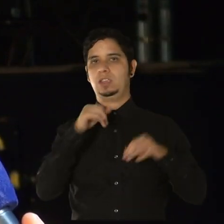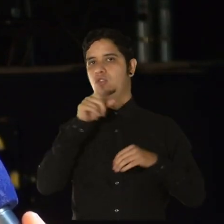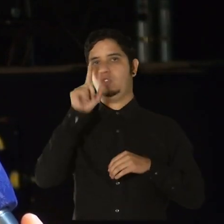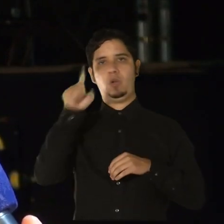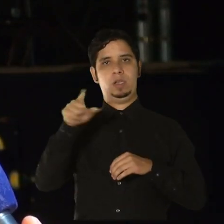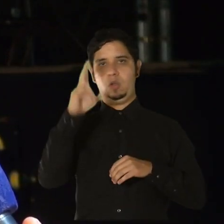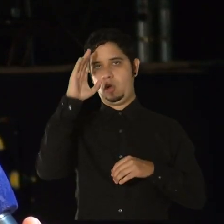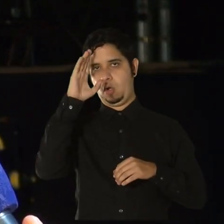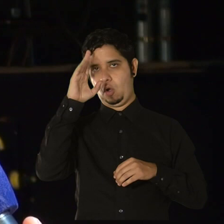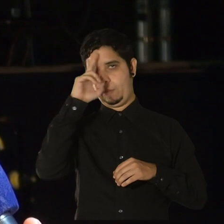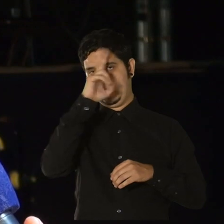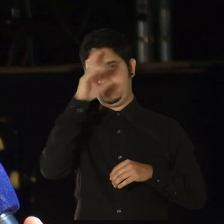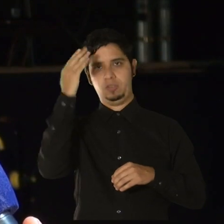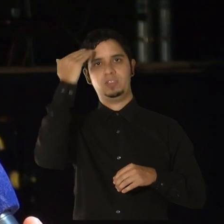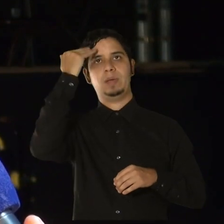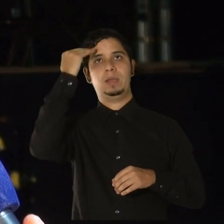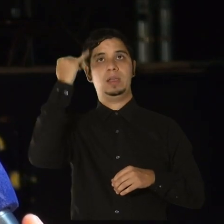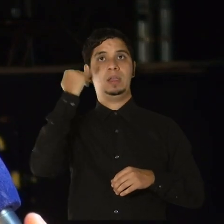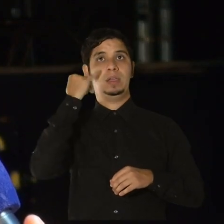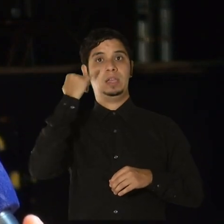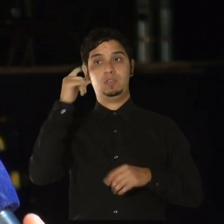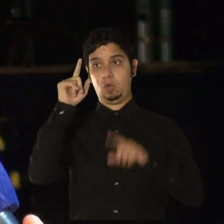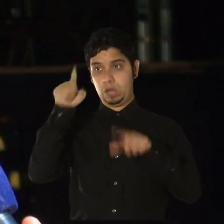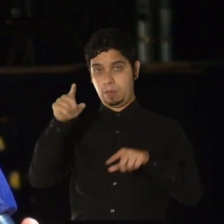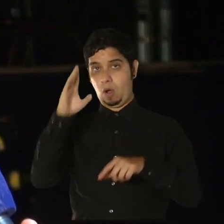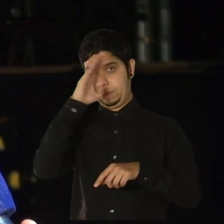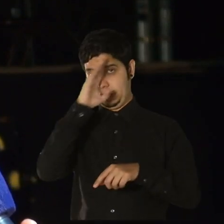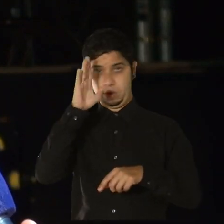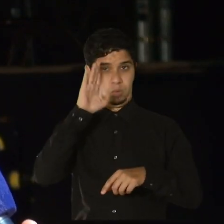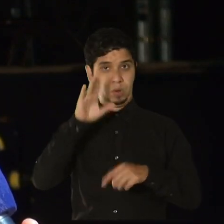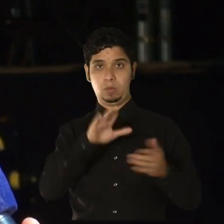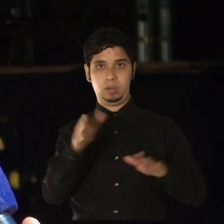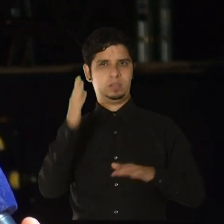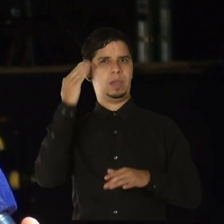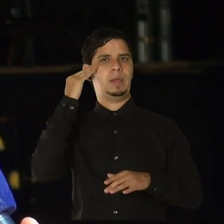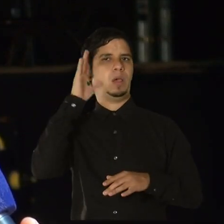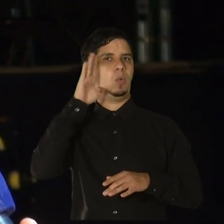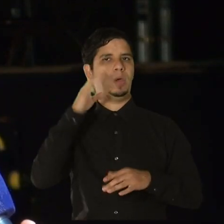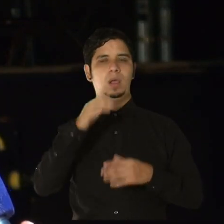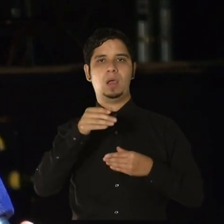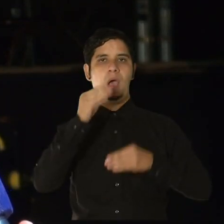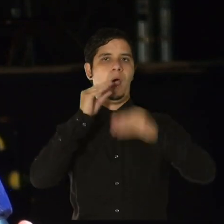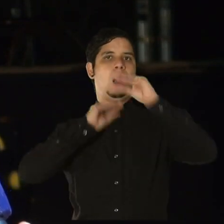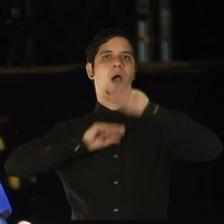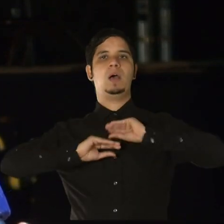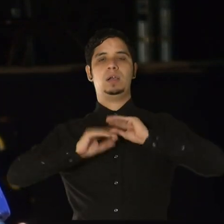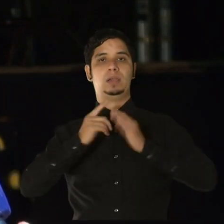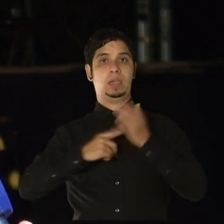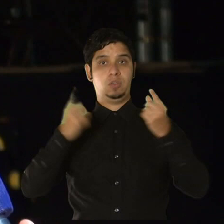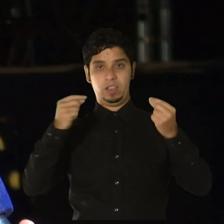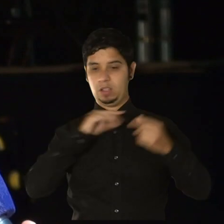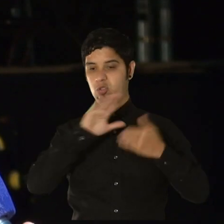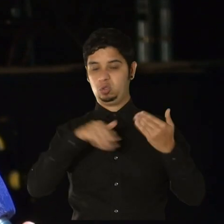Yo sabía que si yo iba al hospital yo iba a fallecer y sabía que me iban a intubar y todo lo demás. Yo pasé por todos los síntomas.